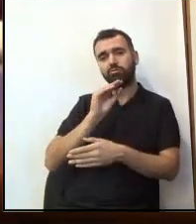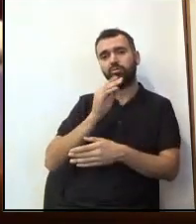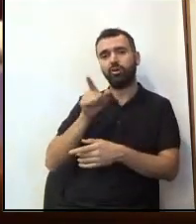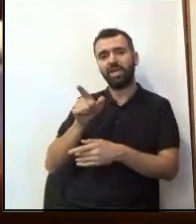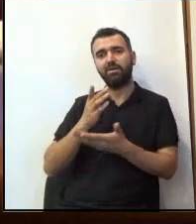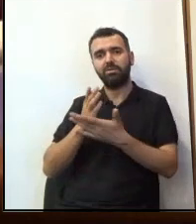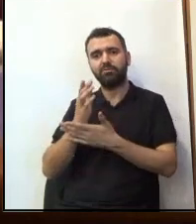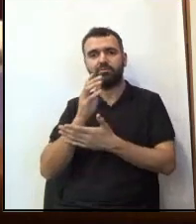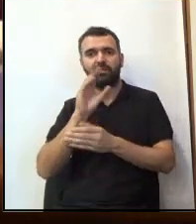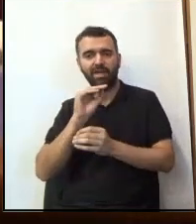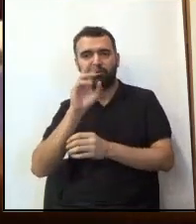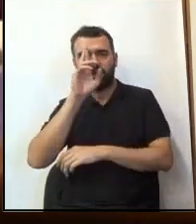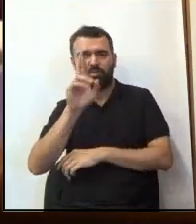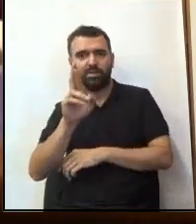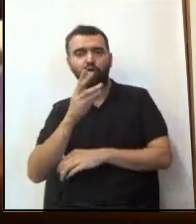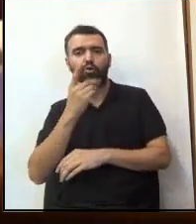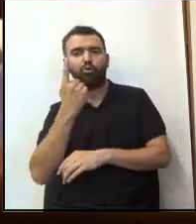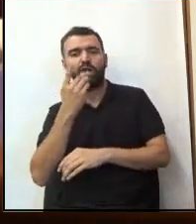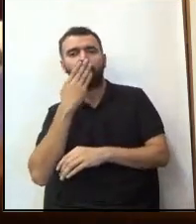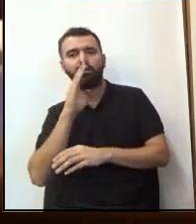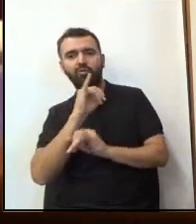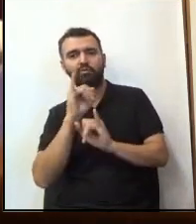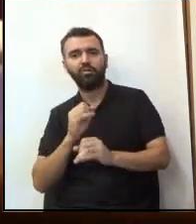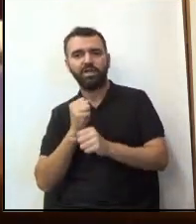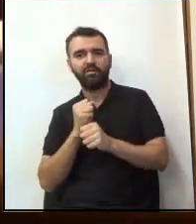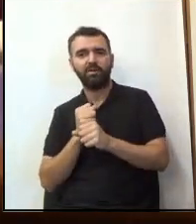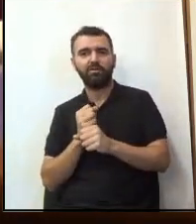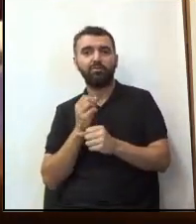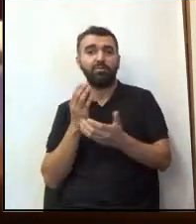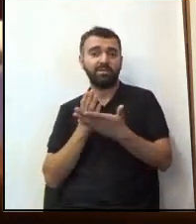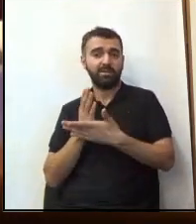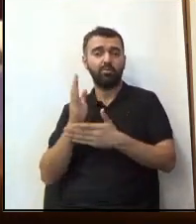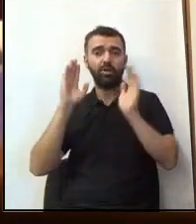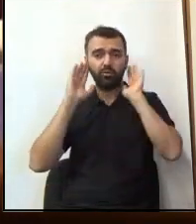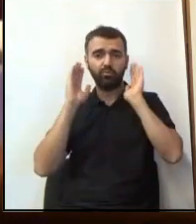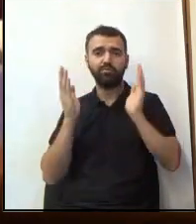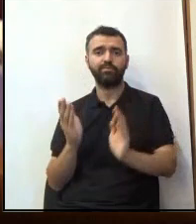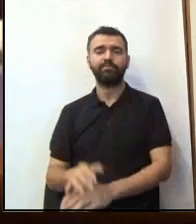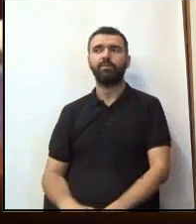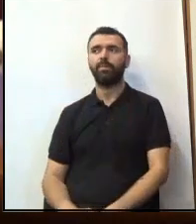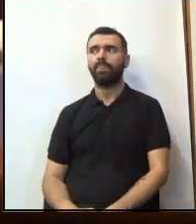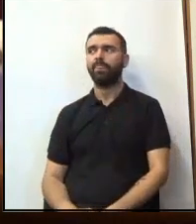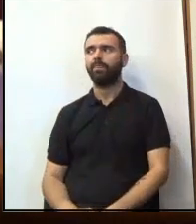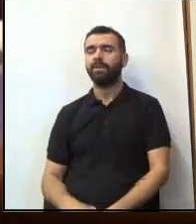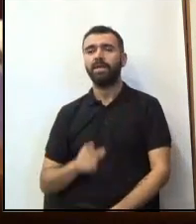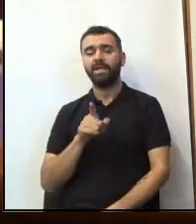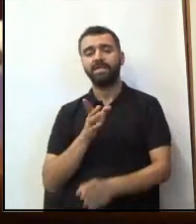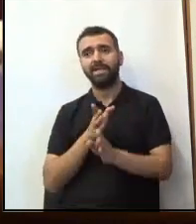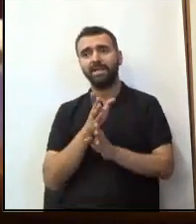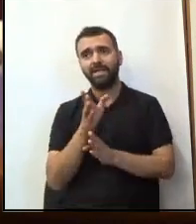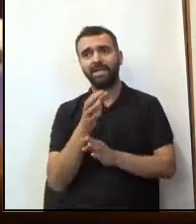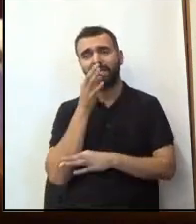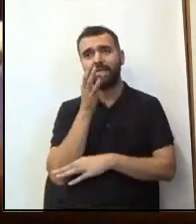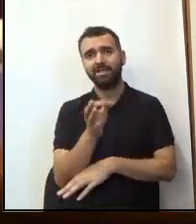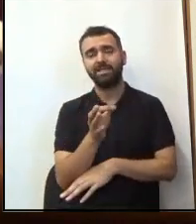mejor forma de trabajo. Claro, o sea, escuchémonos, partamos por eso, ¿ya? Y en esa línea